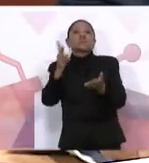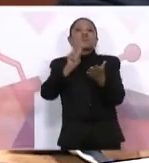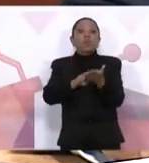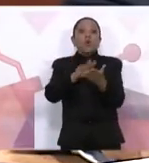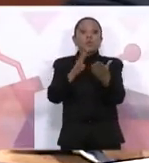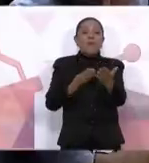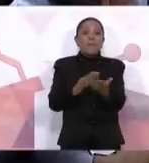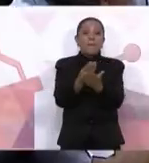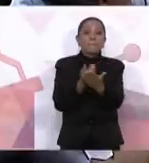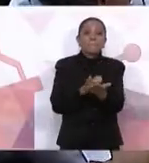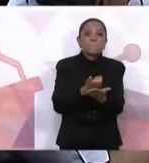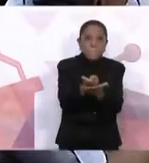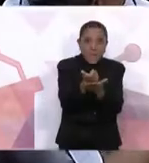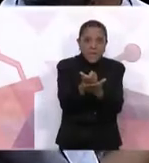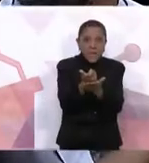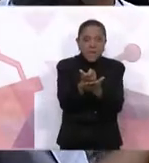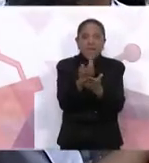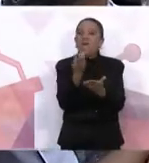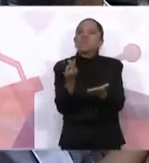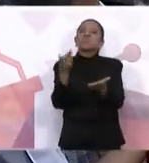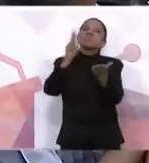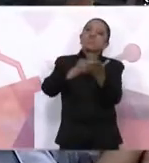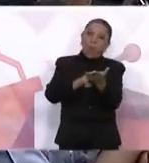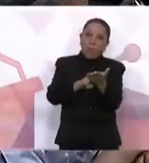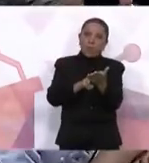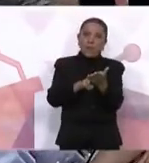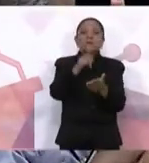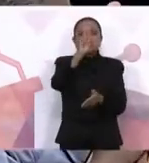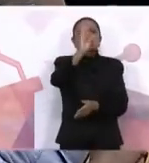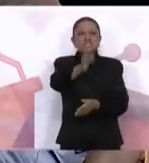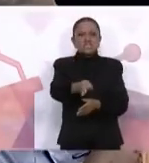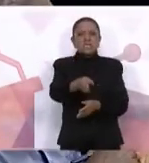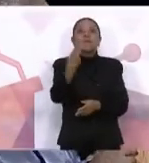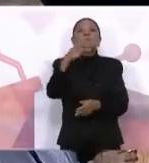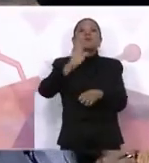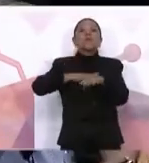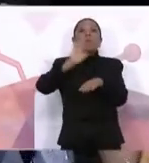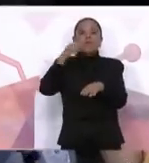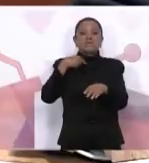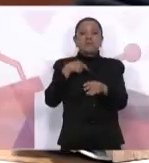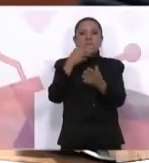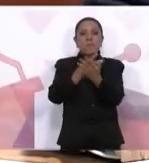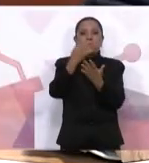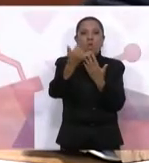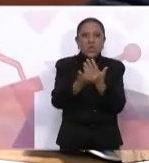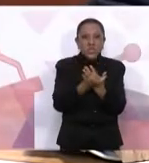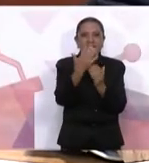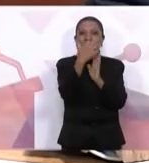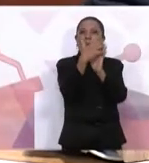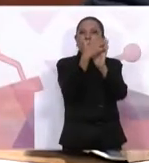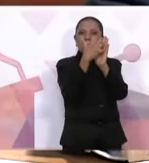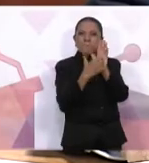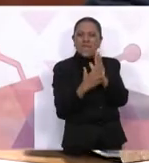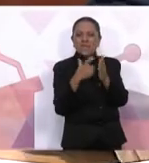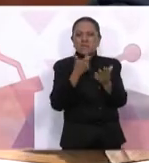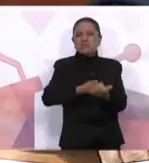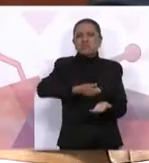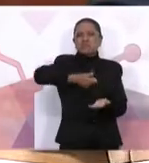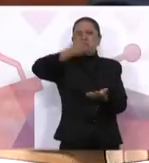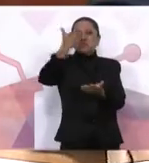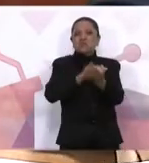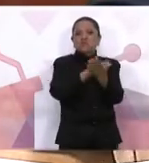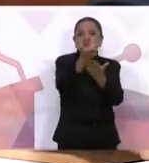estatales entonces usted lo asumiría sobre todo con mi proyecto de reducir los altos sueldos de los funcionarios que se